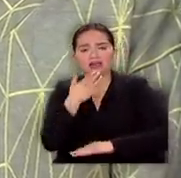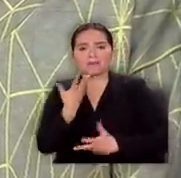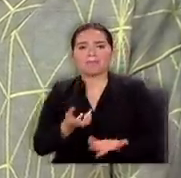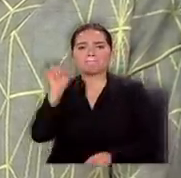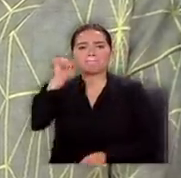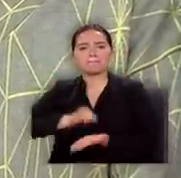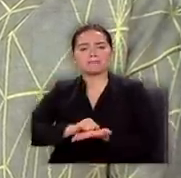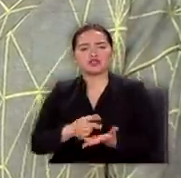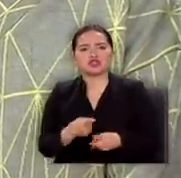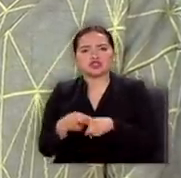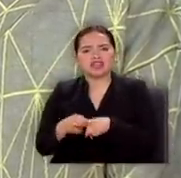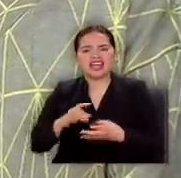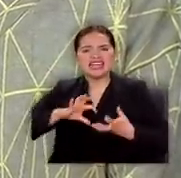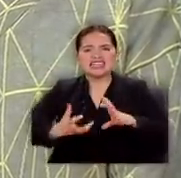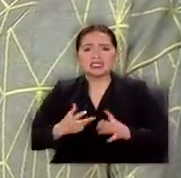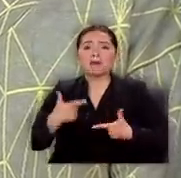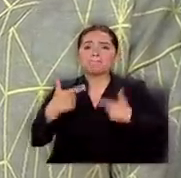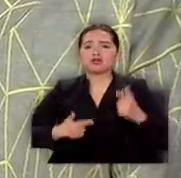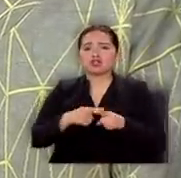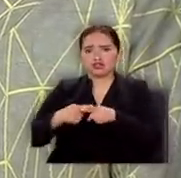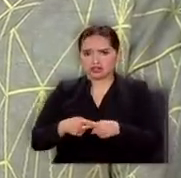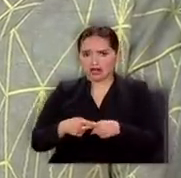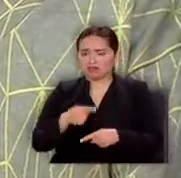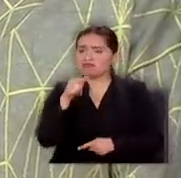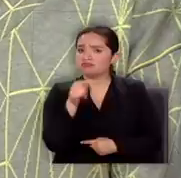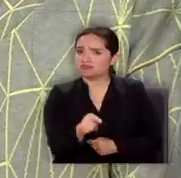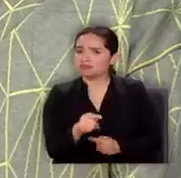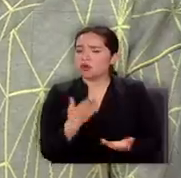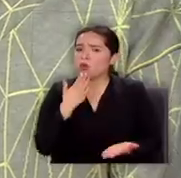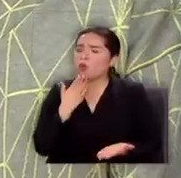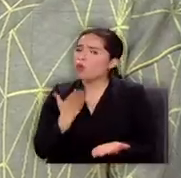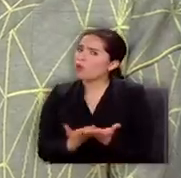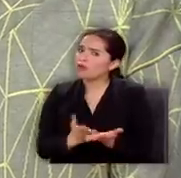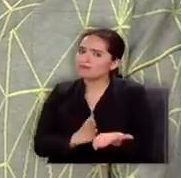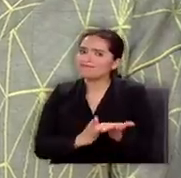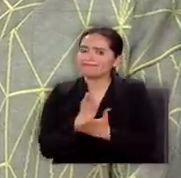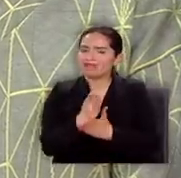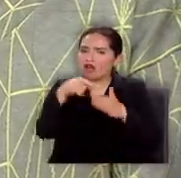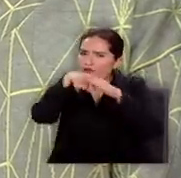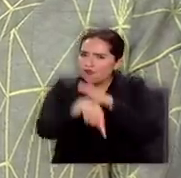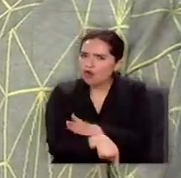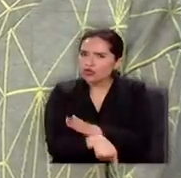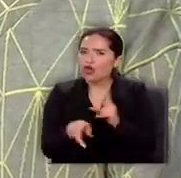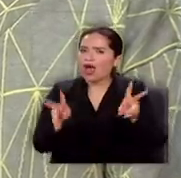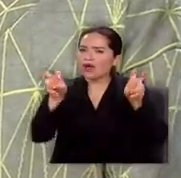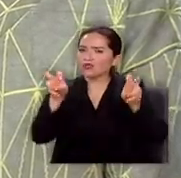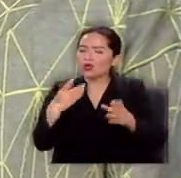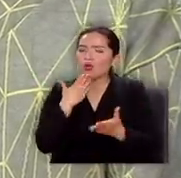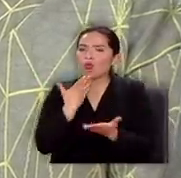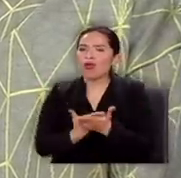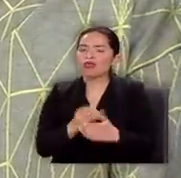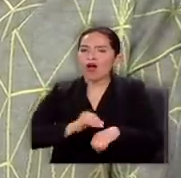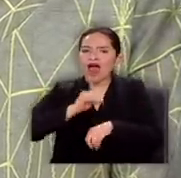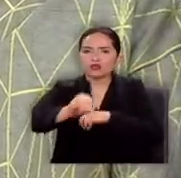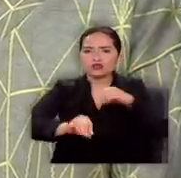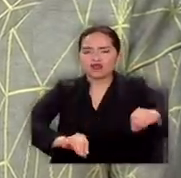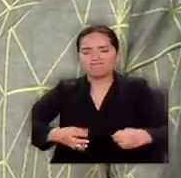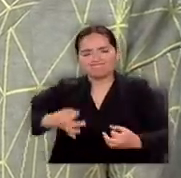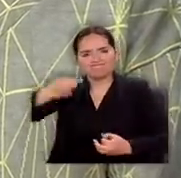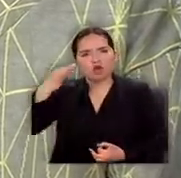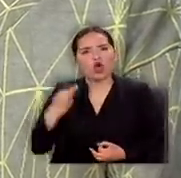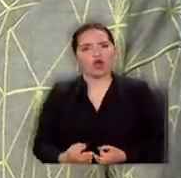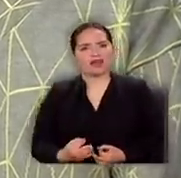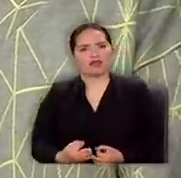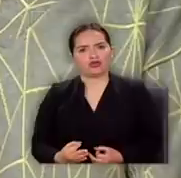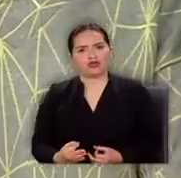en una crisis político social desde este punto de vista cuando se va a entrar al fondo del asunto cuando se van a anunciar medidas concretas